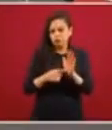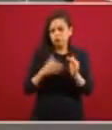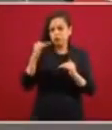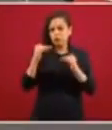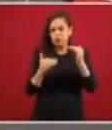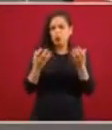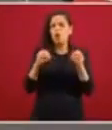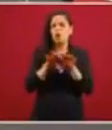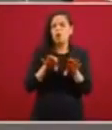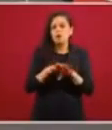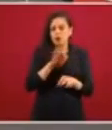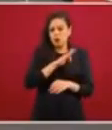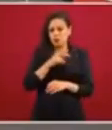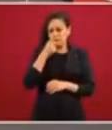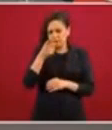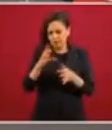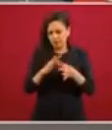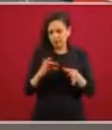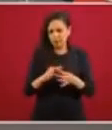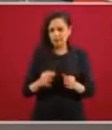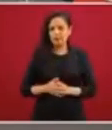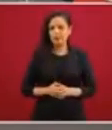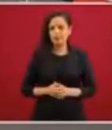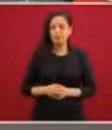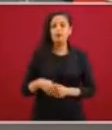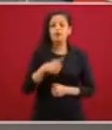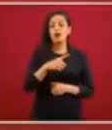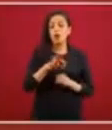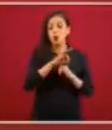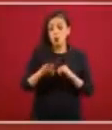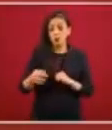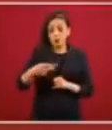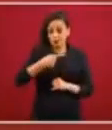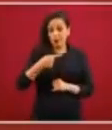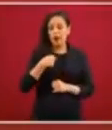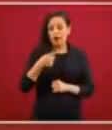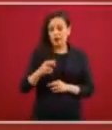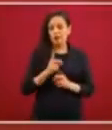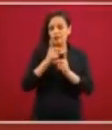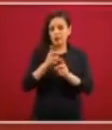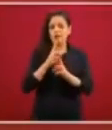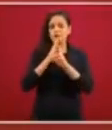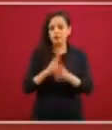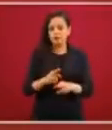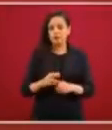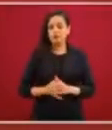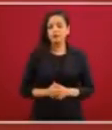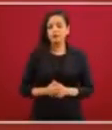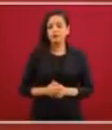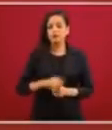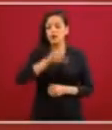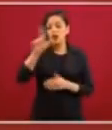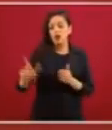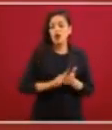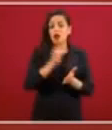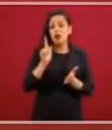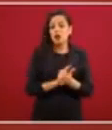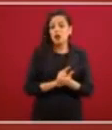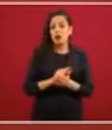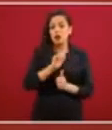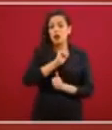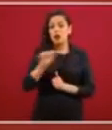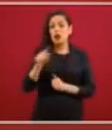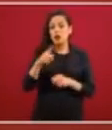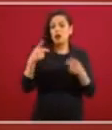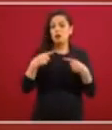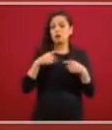gracias. Contesto la última y luego las otras. Este tema de la ley de amnistía es muy importante. Hace una